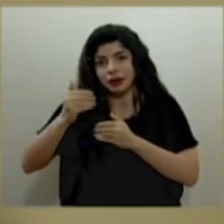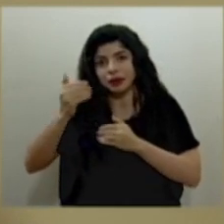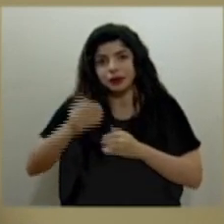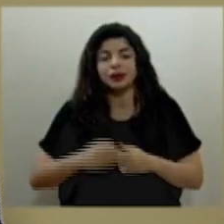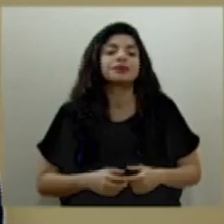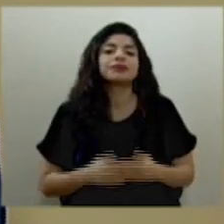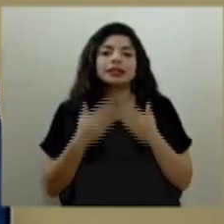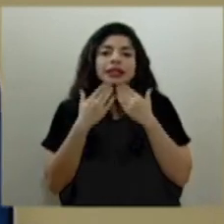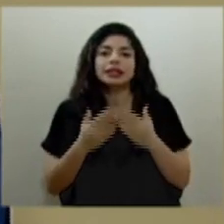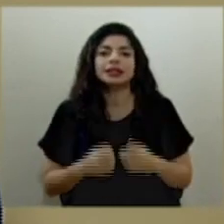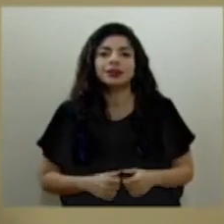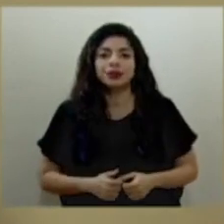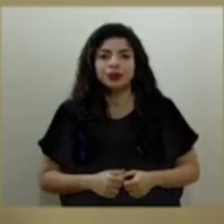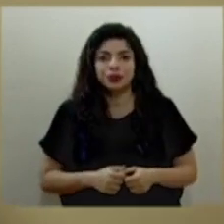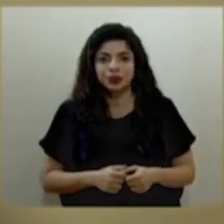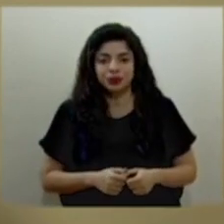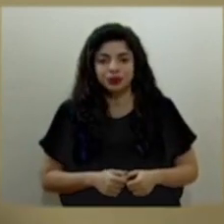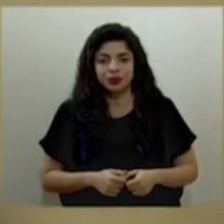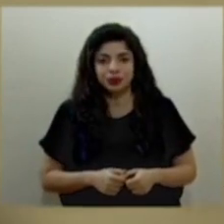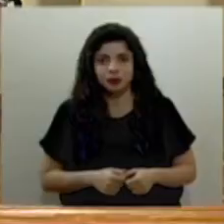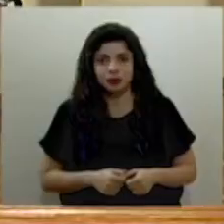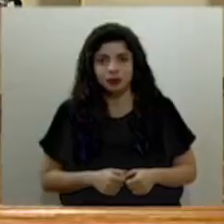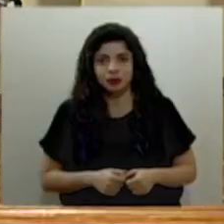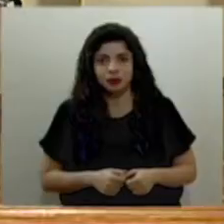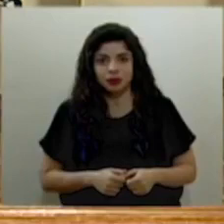posteriores. Gracias.